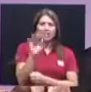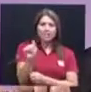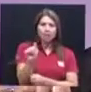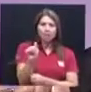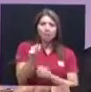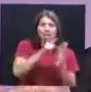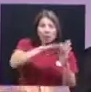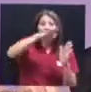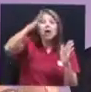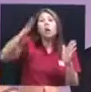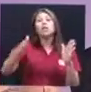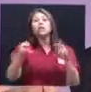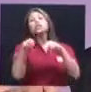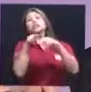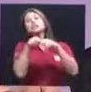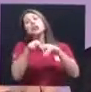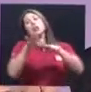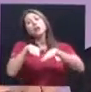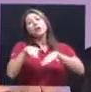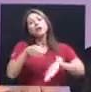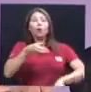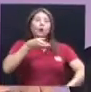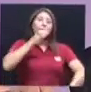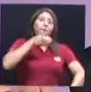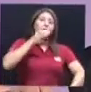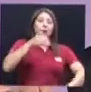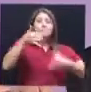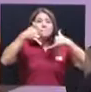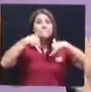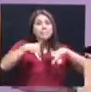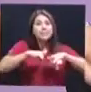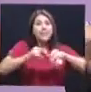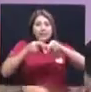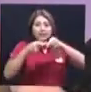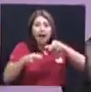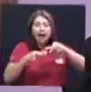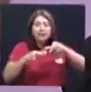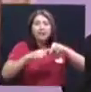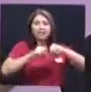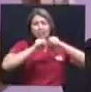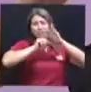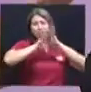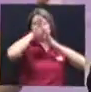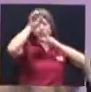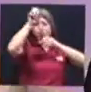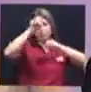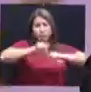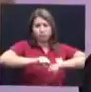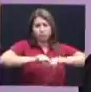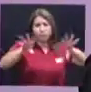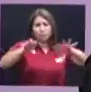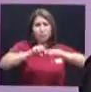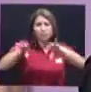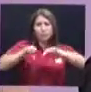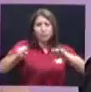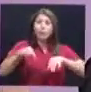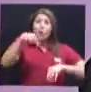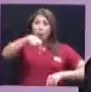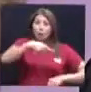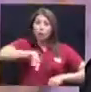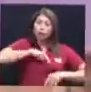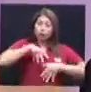su refresco mientras están bombardeando gasa Hoy hicimos una marcha a casa